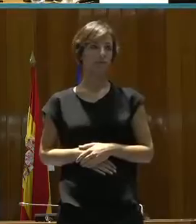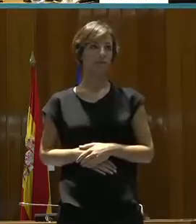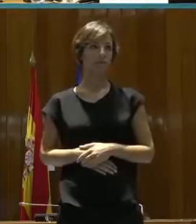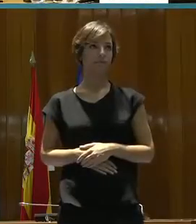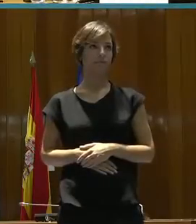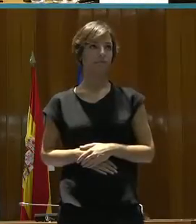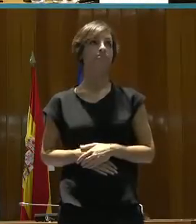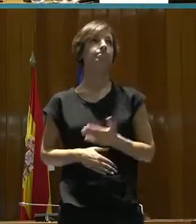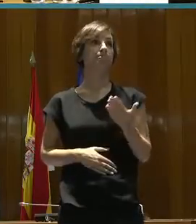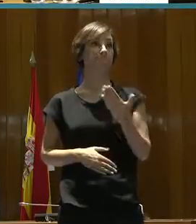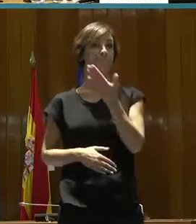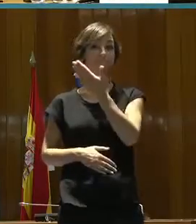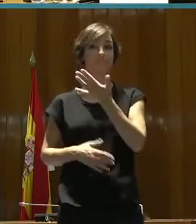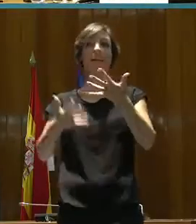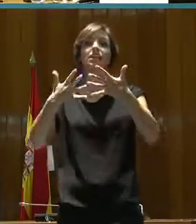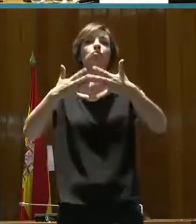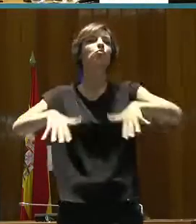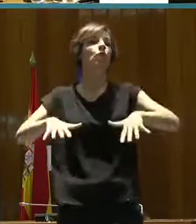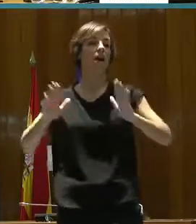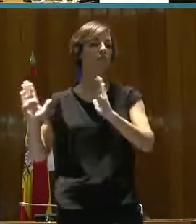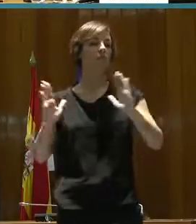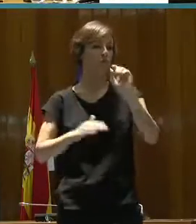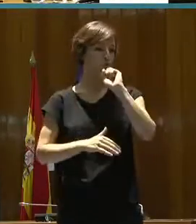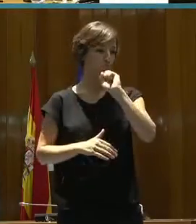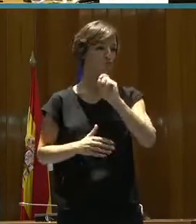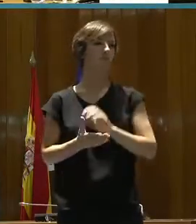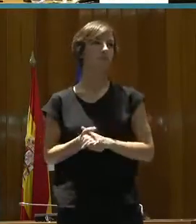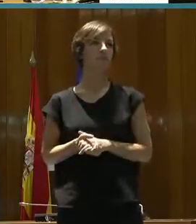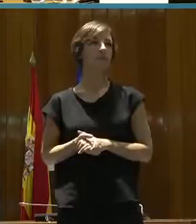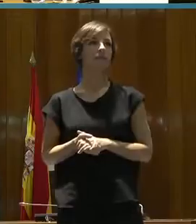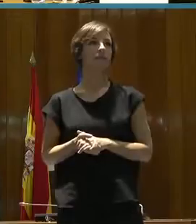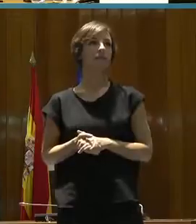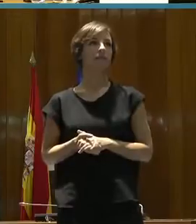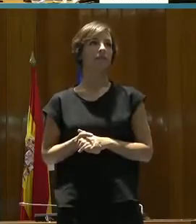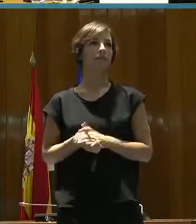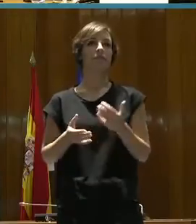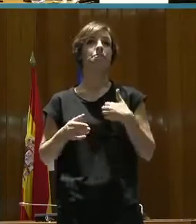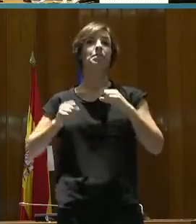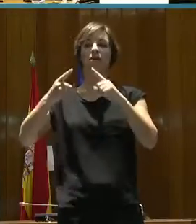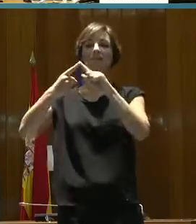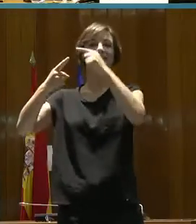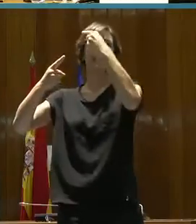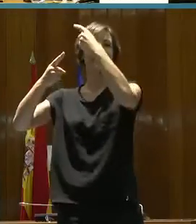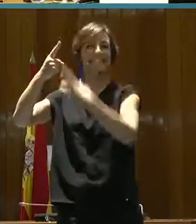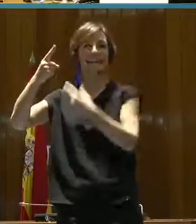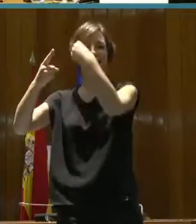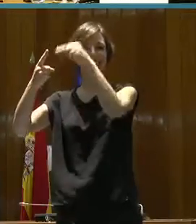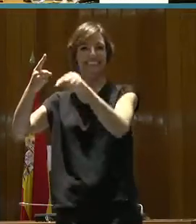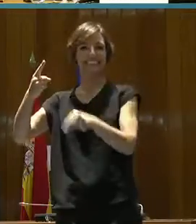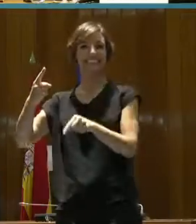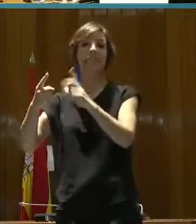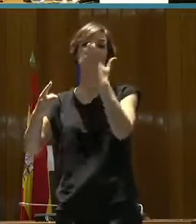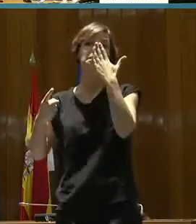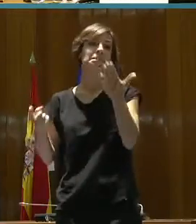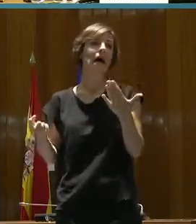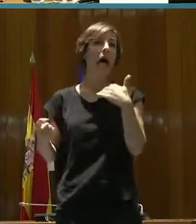¿Cuál es la estructura de la obra? En primer lugar, de la checklist. Bien, en realidad, ninguna